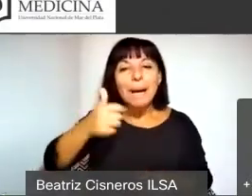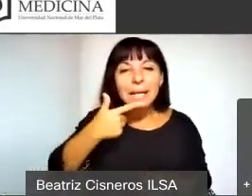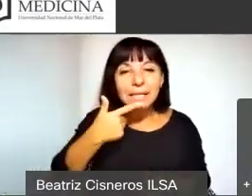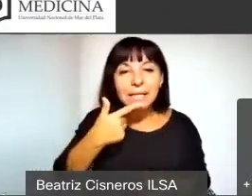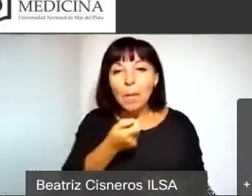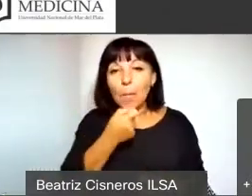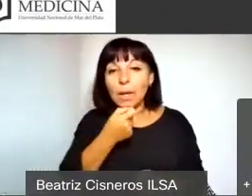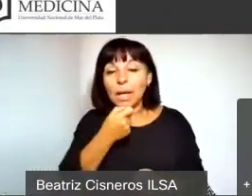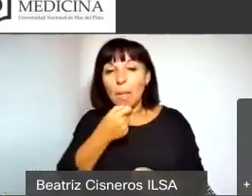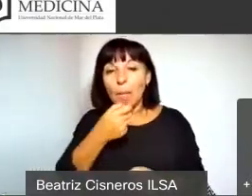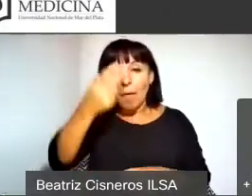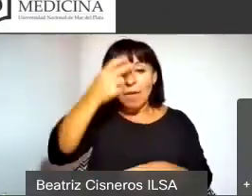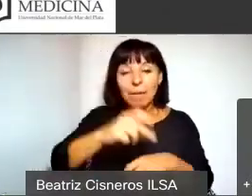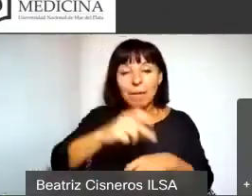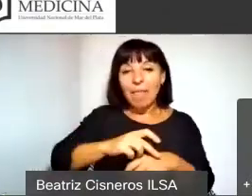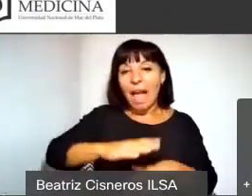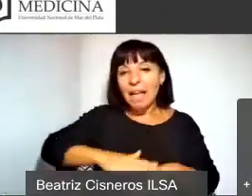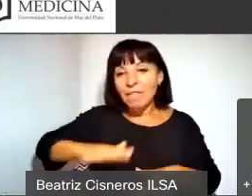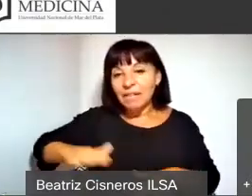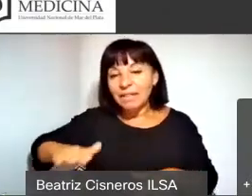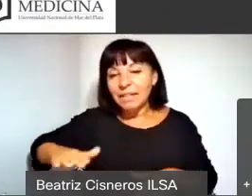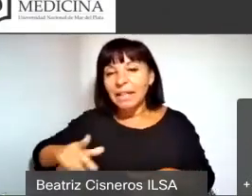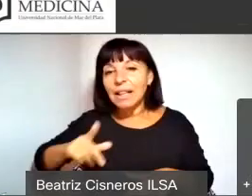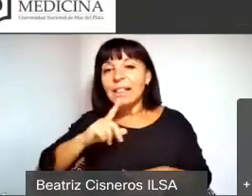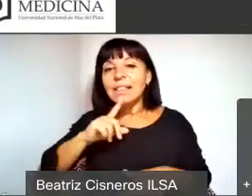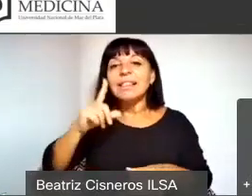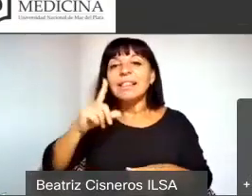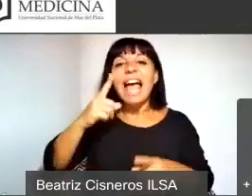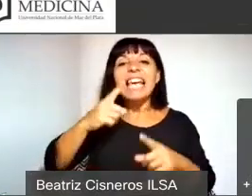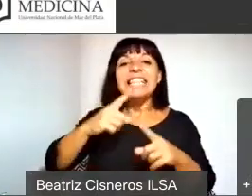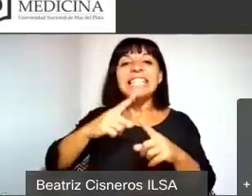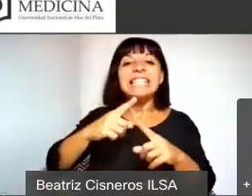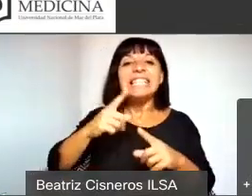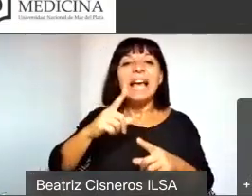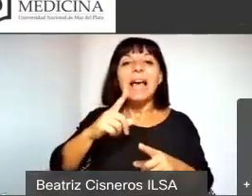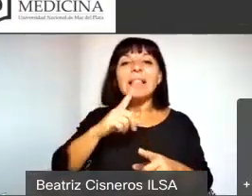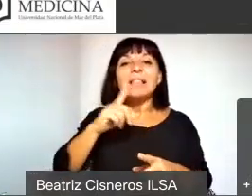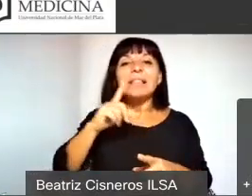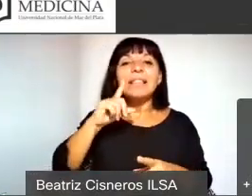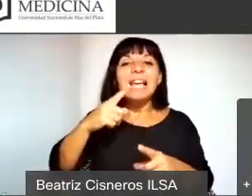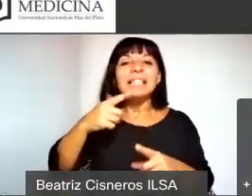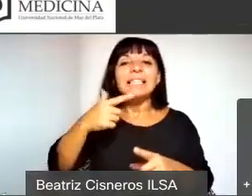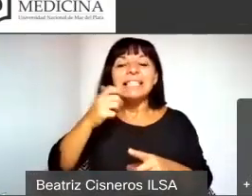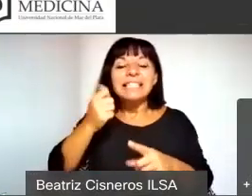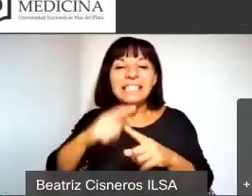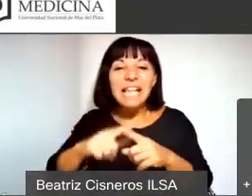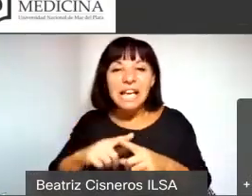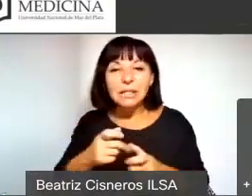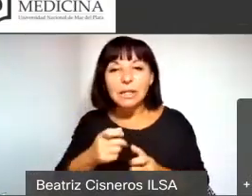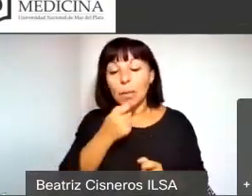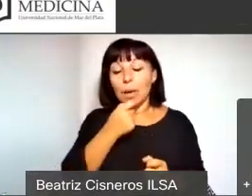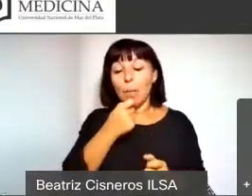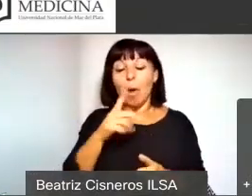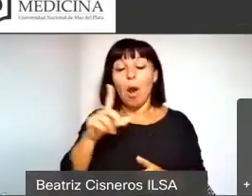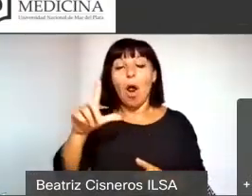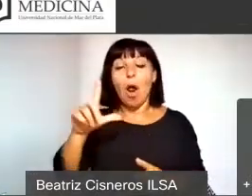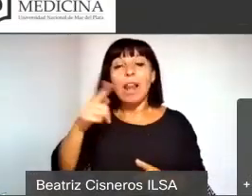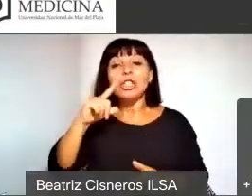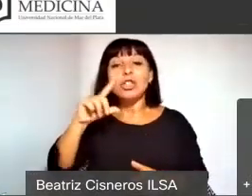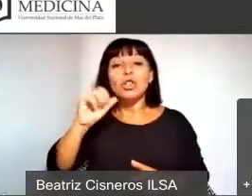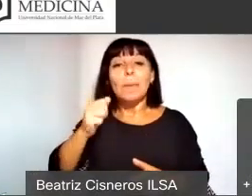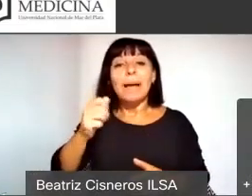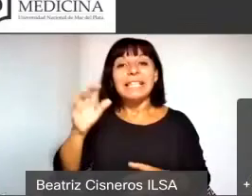infantil de Tay-Sachs, en la cual los lisosomas, que forman parte de las neuronas, carecen